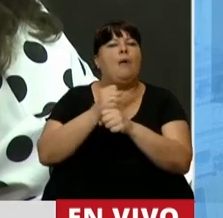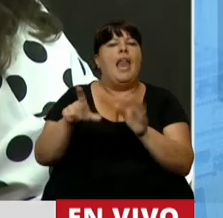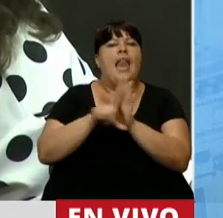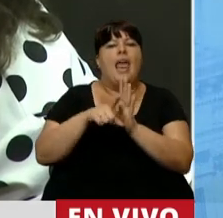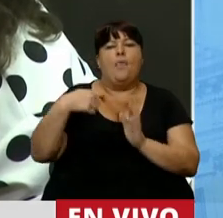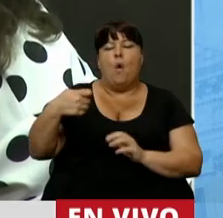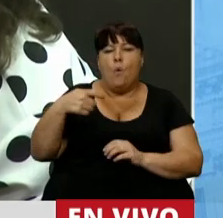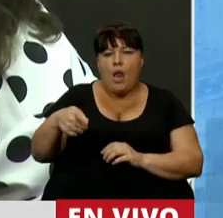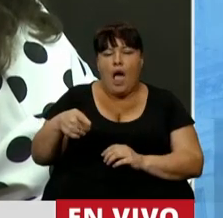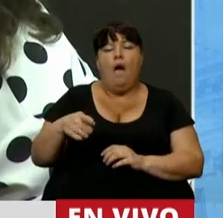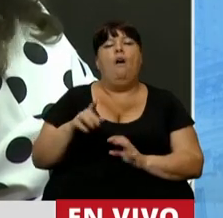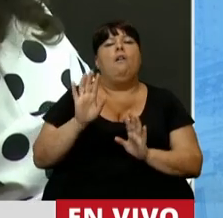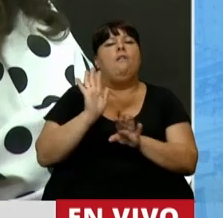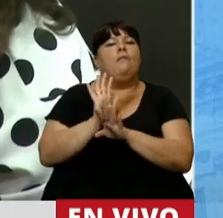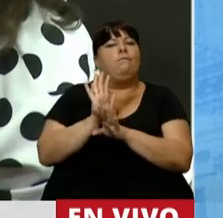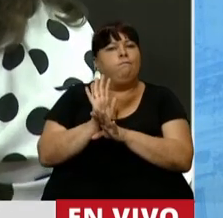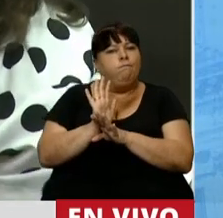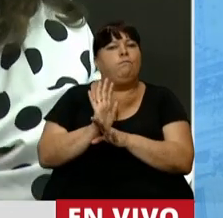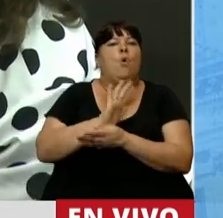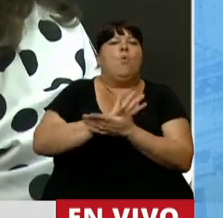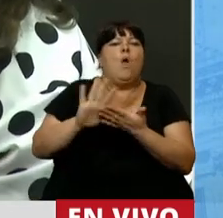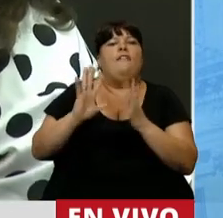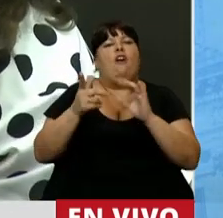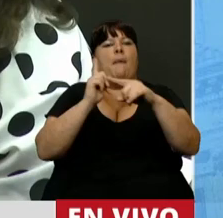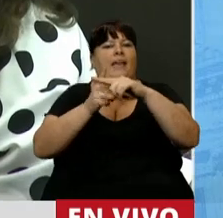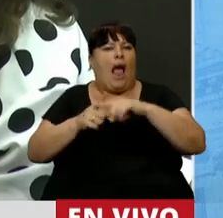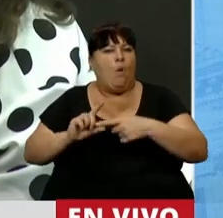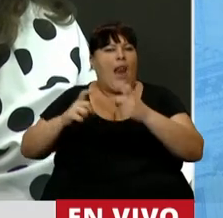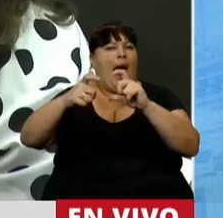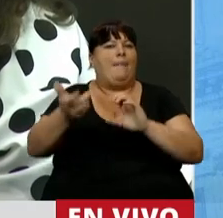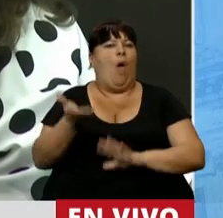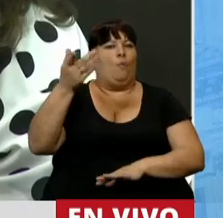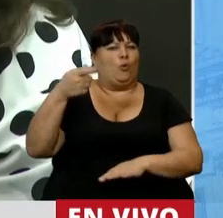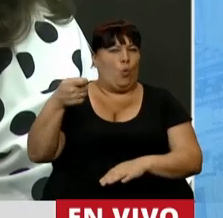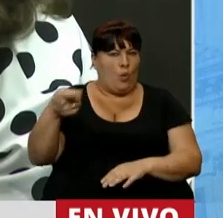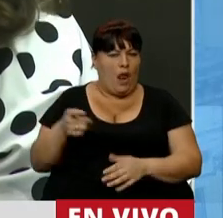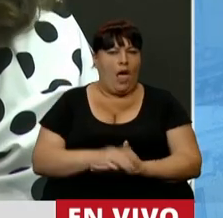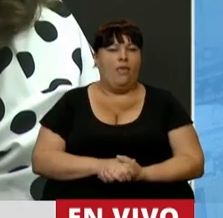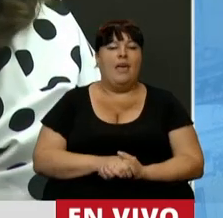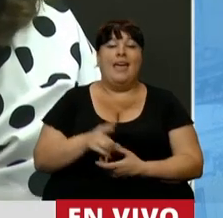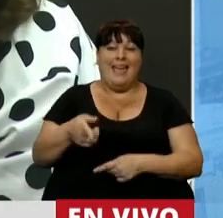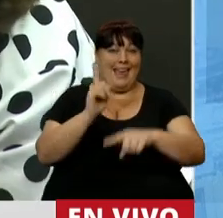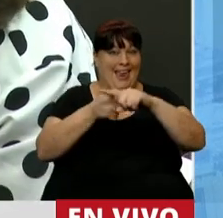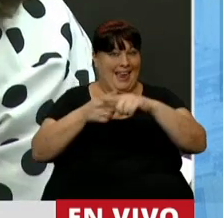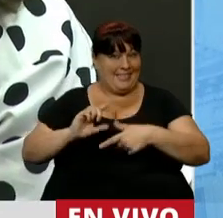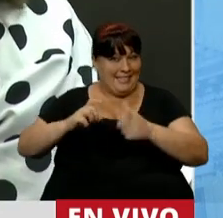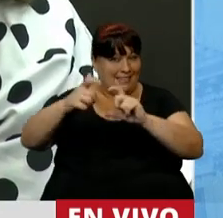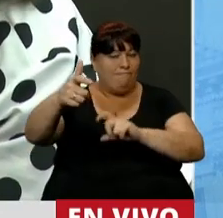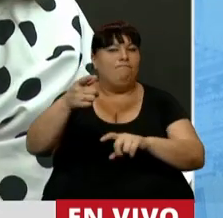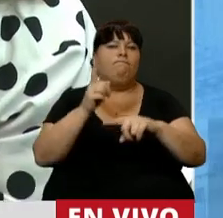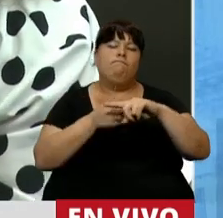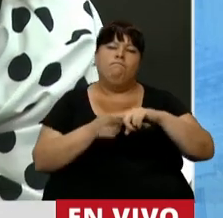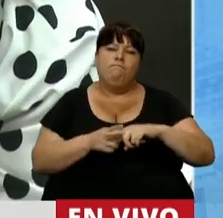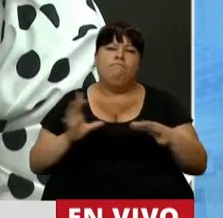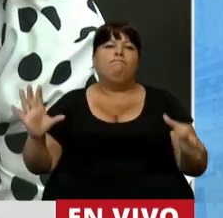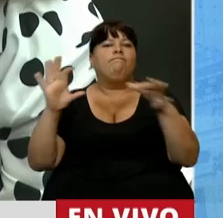reforma previsional que establecía una nueva fórmula para el cálculo jubilatorio. Esta fórmula, cuyo cálculo